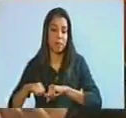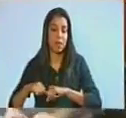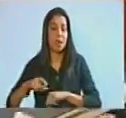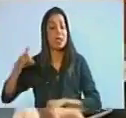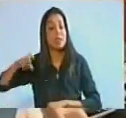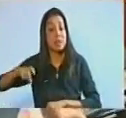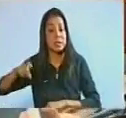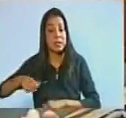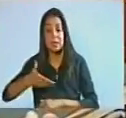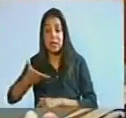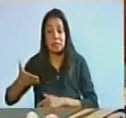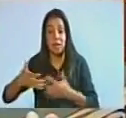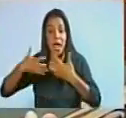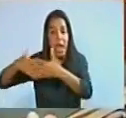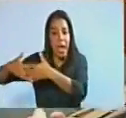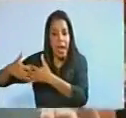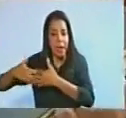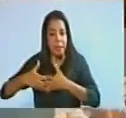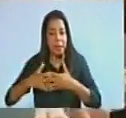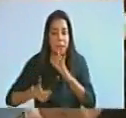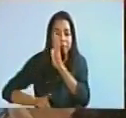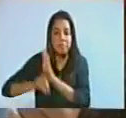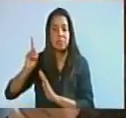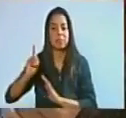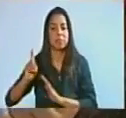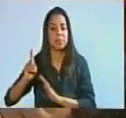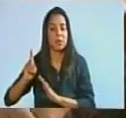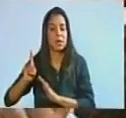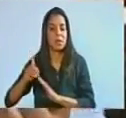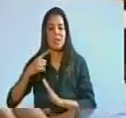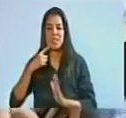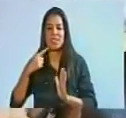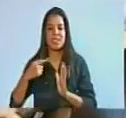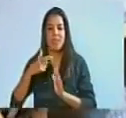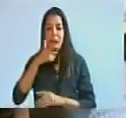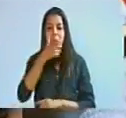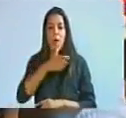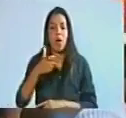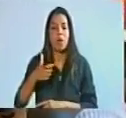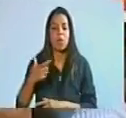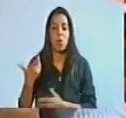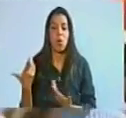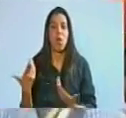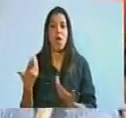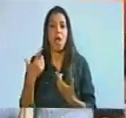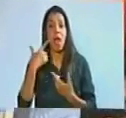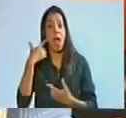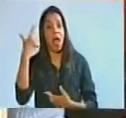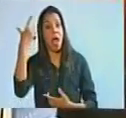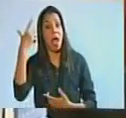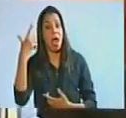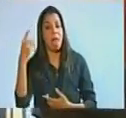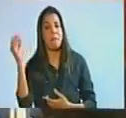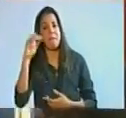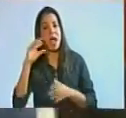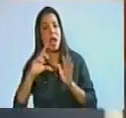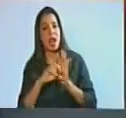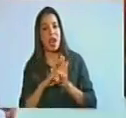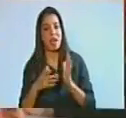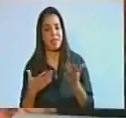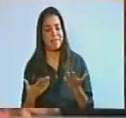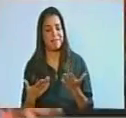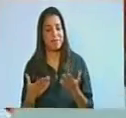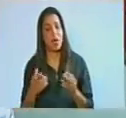un proceso productivo. Entonces, ¿qué dice nuestro pueblo? Ah, otra ley.